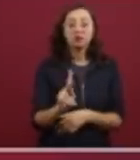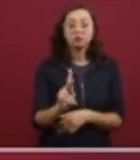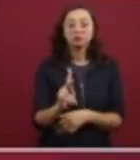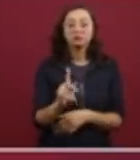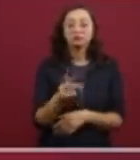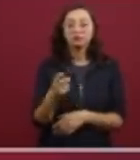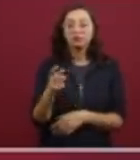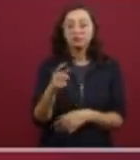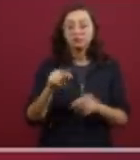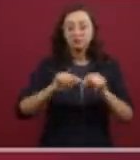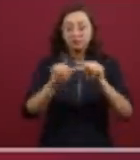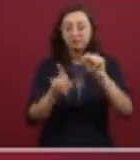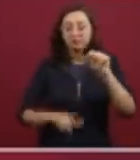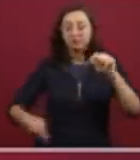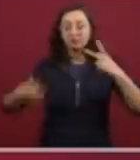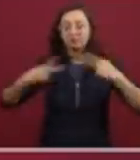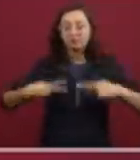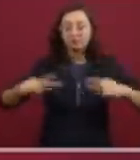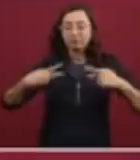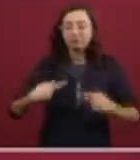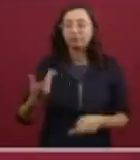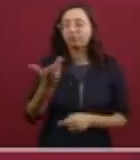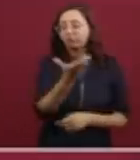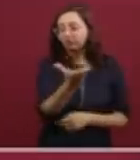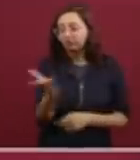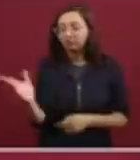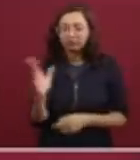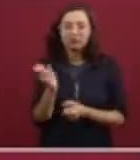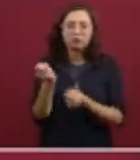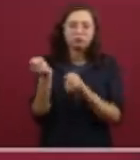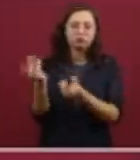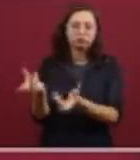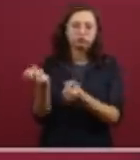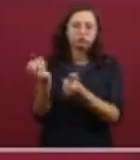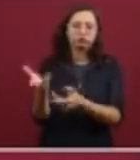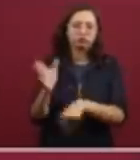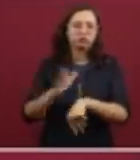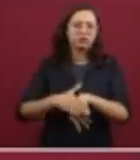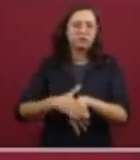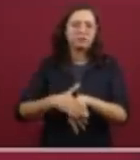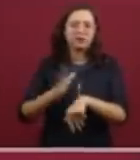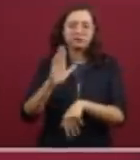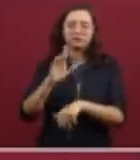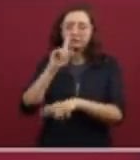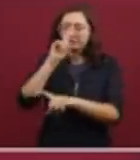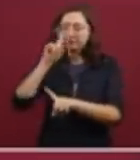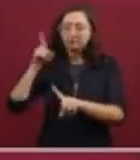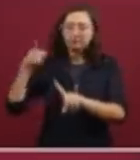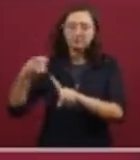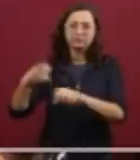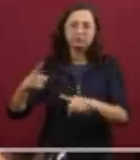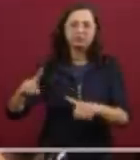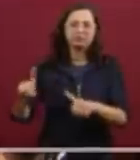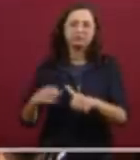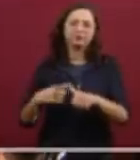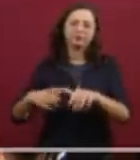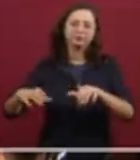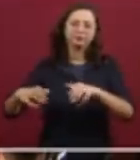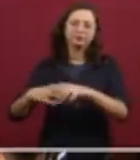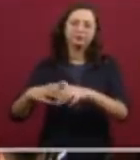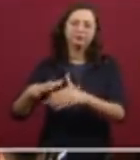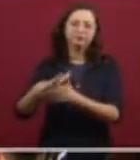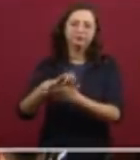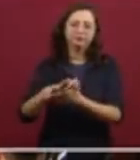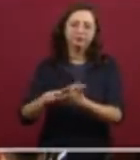los mexicanos y, en especial, la gente humilde. Está